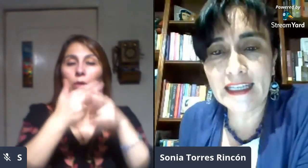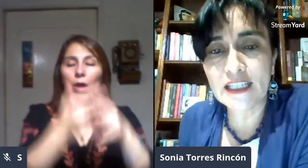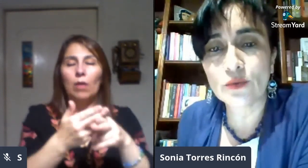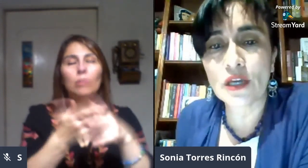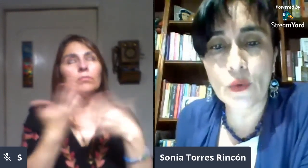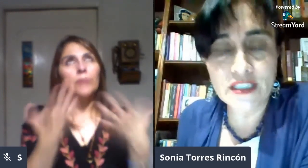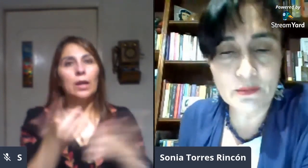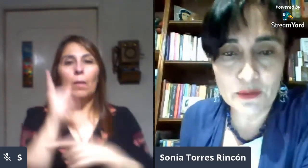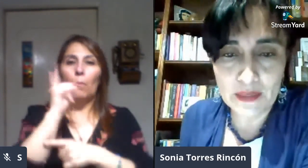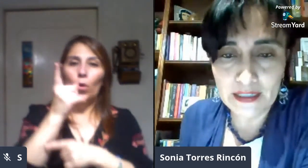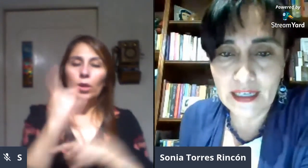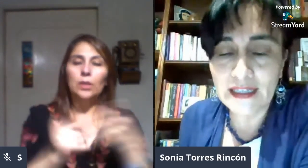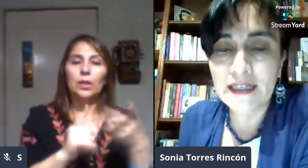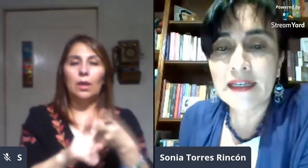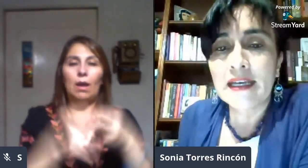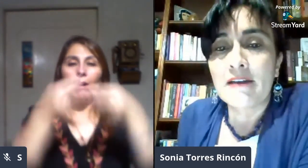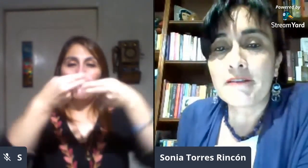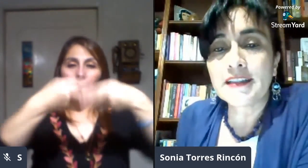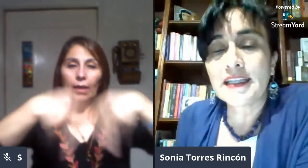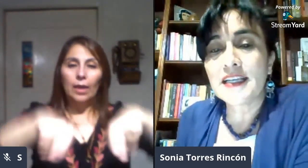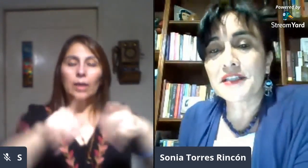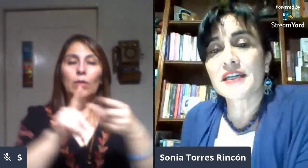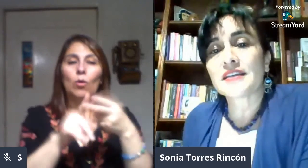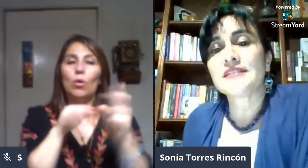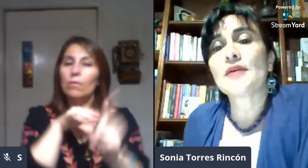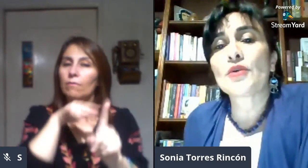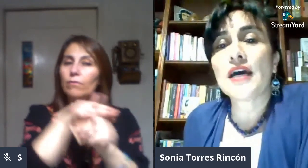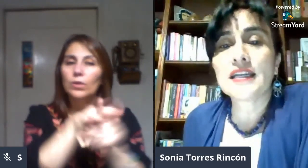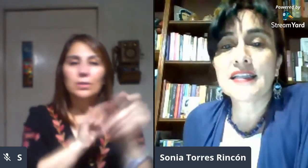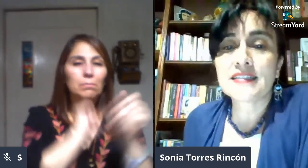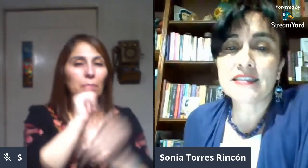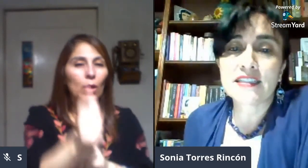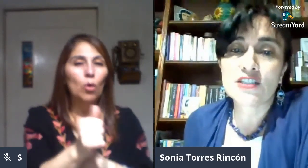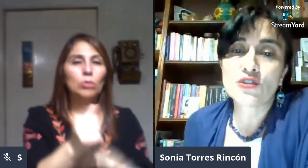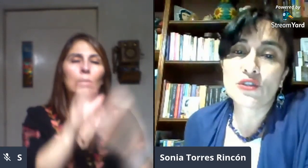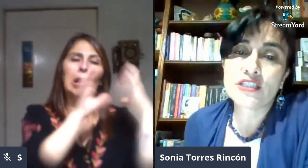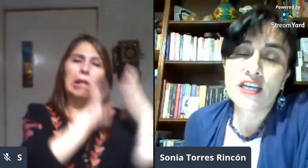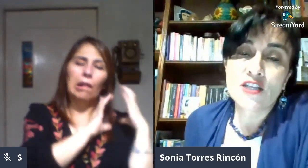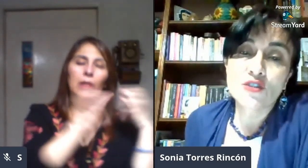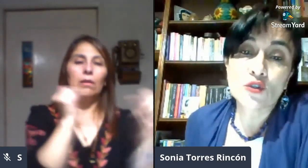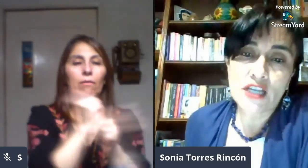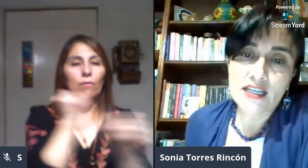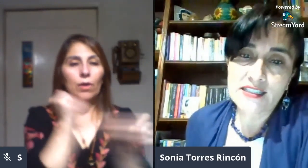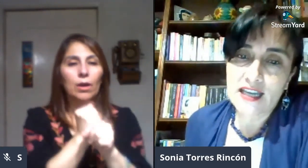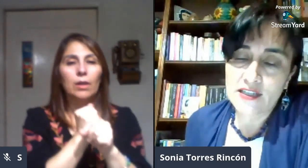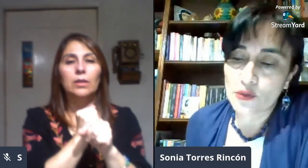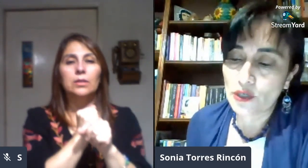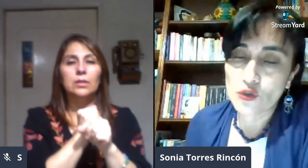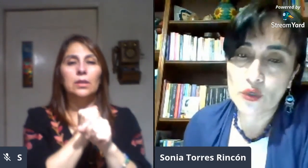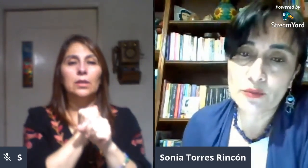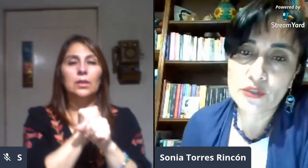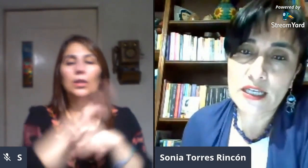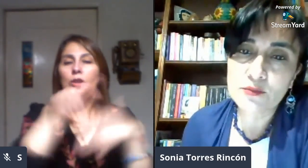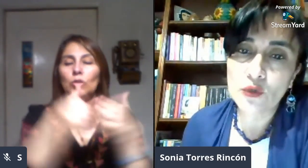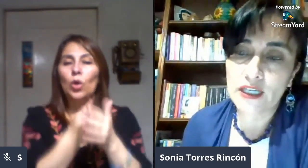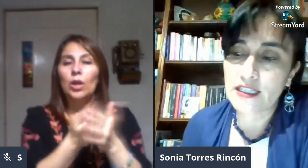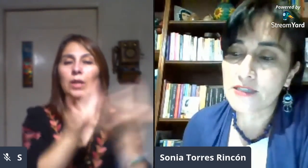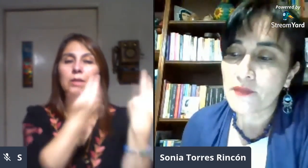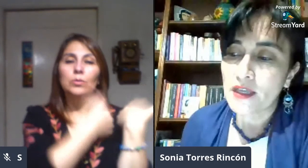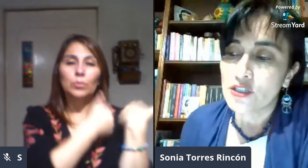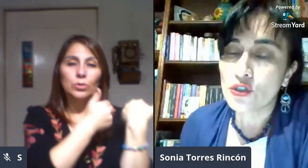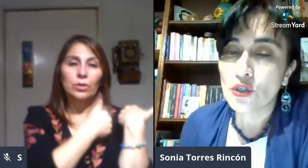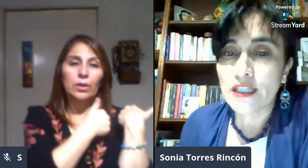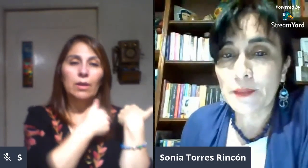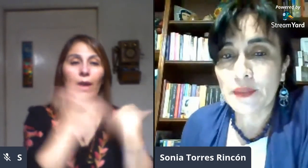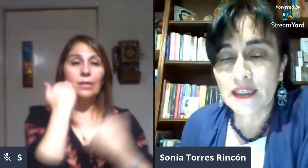de género, una huella muy marcada frente a las recargas laborales, las asignaciones sociales que hay sobre los cuerpos de las